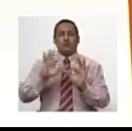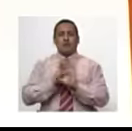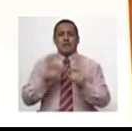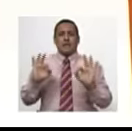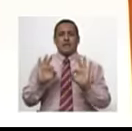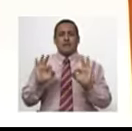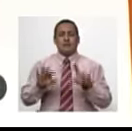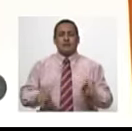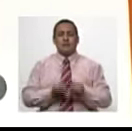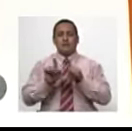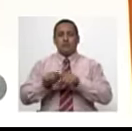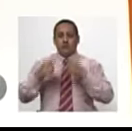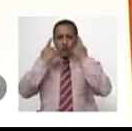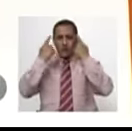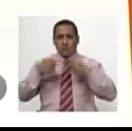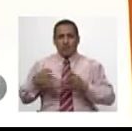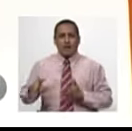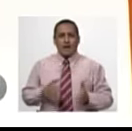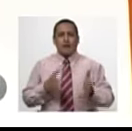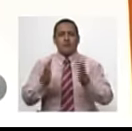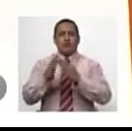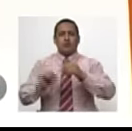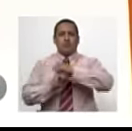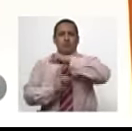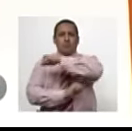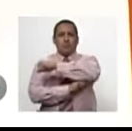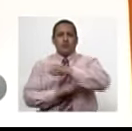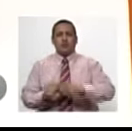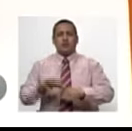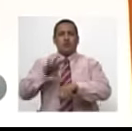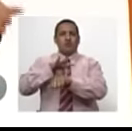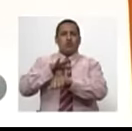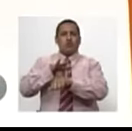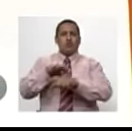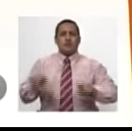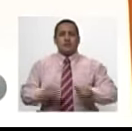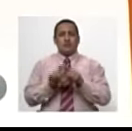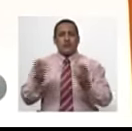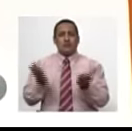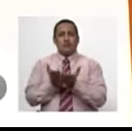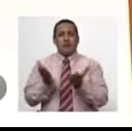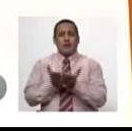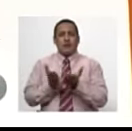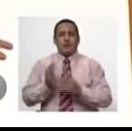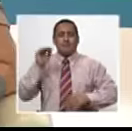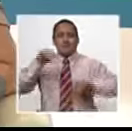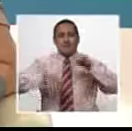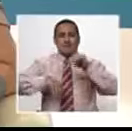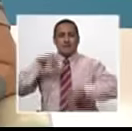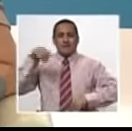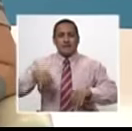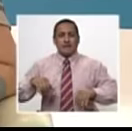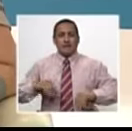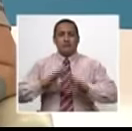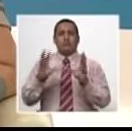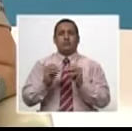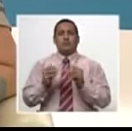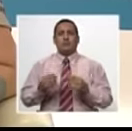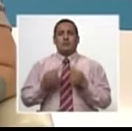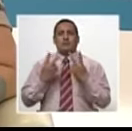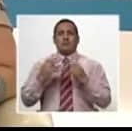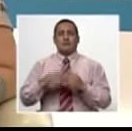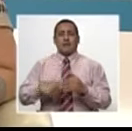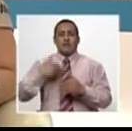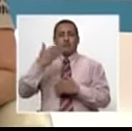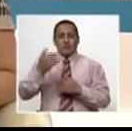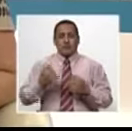porque yo estoy de acuerdo en que sean caminos, que sean puentes, que sean postas, que sean escuelas. Claro, porque sean piscinas y luego